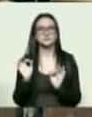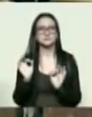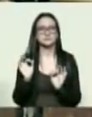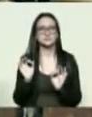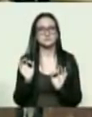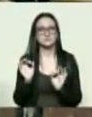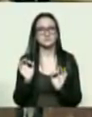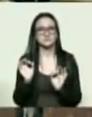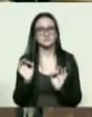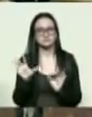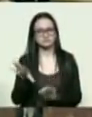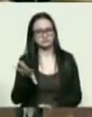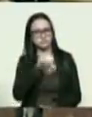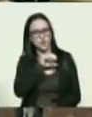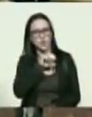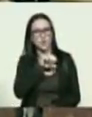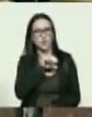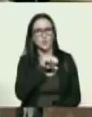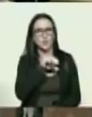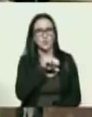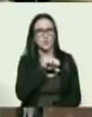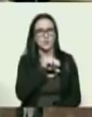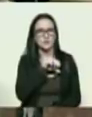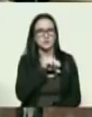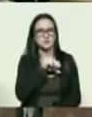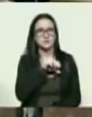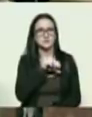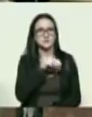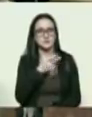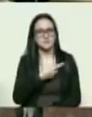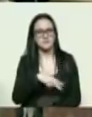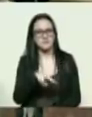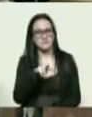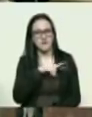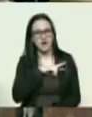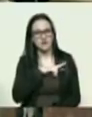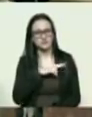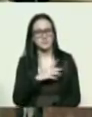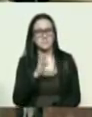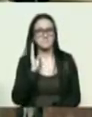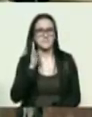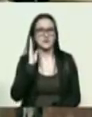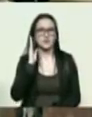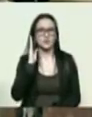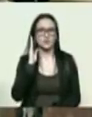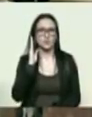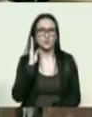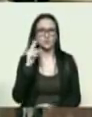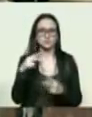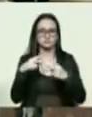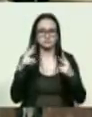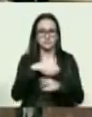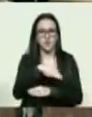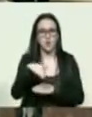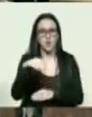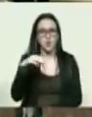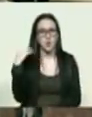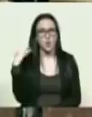obtener, detectar, para crear un falso positivo muy peligroso en la frontera de